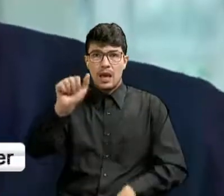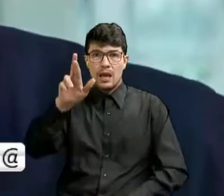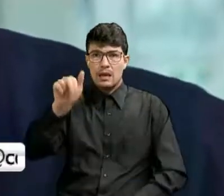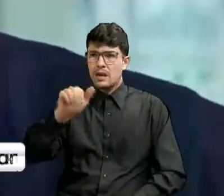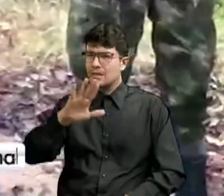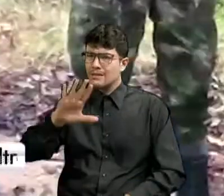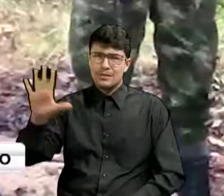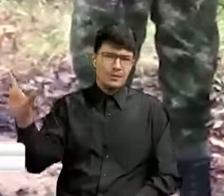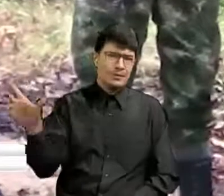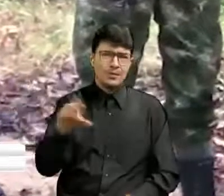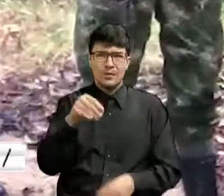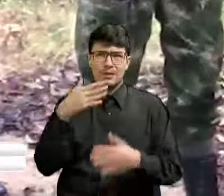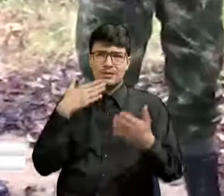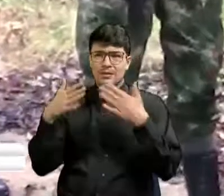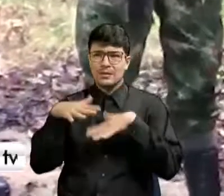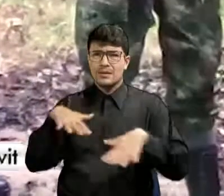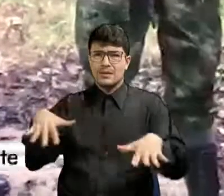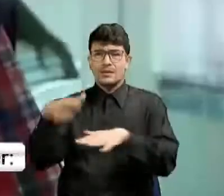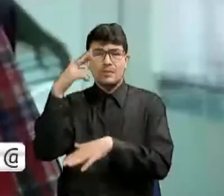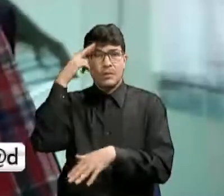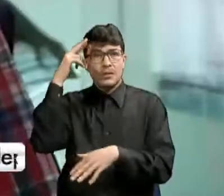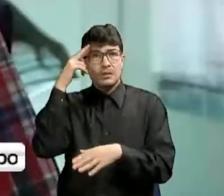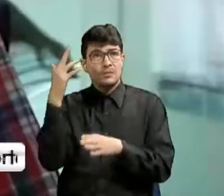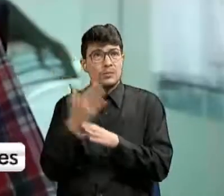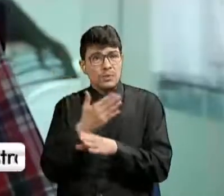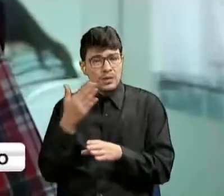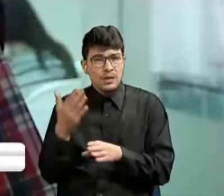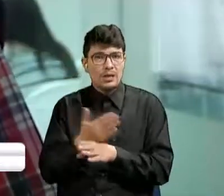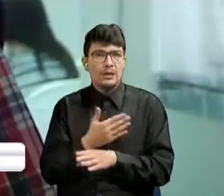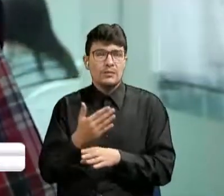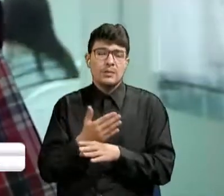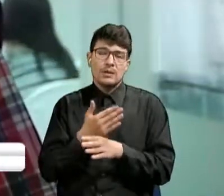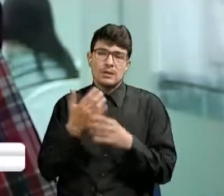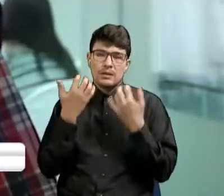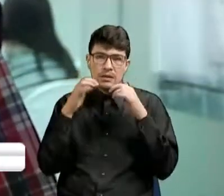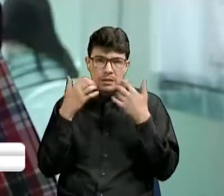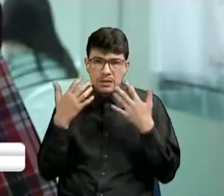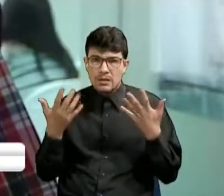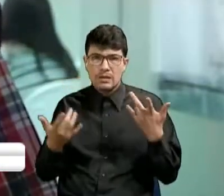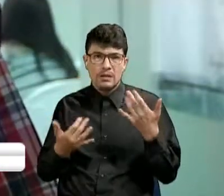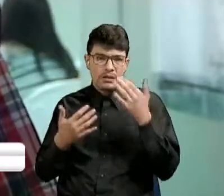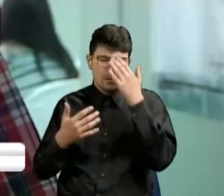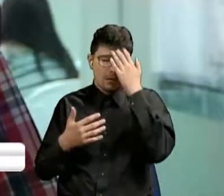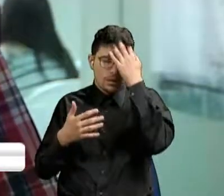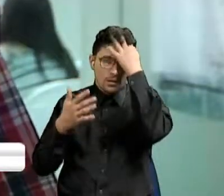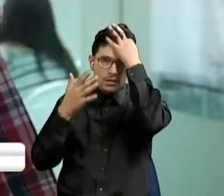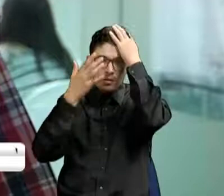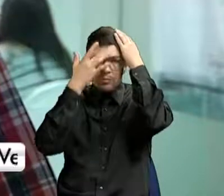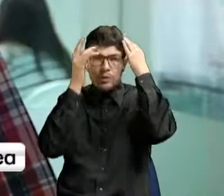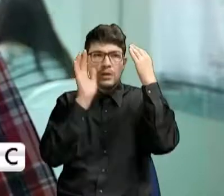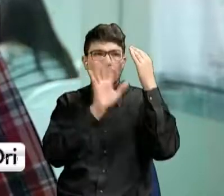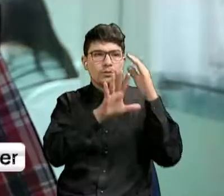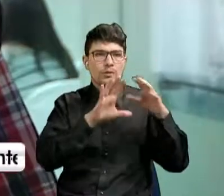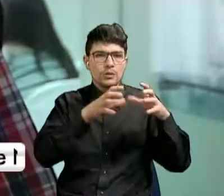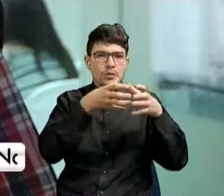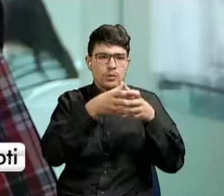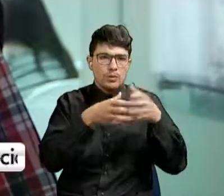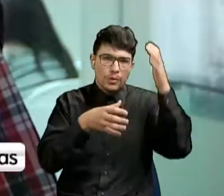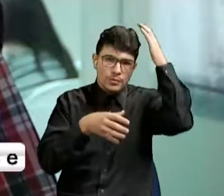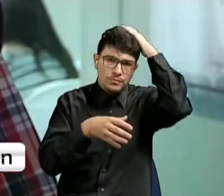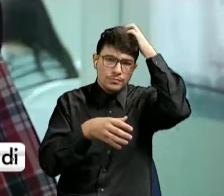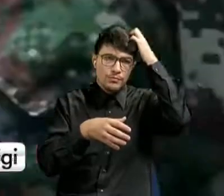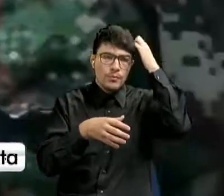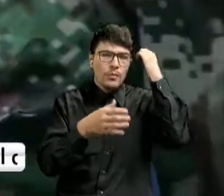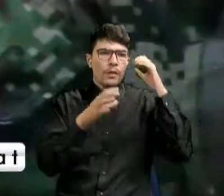en todas las veredas. Entonces, pues es una incertidumbre. Es una incertidumbre grande porque es una fuerza que domina